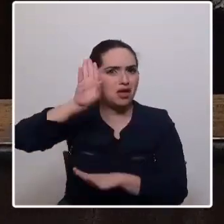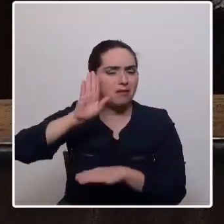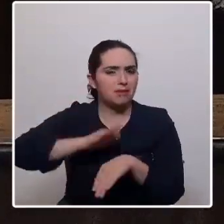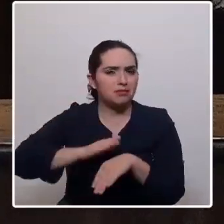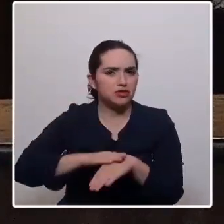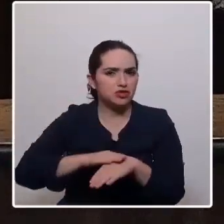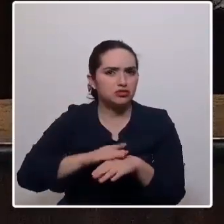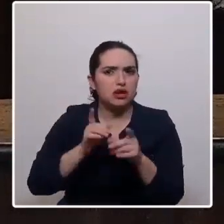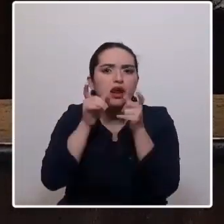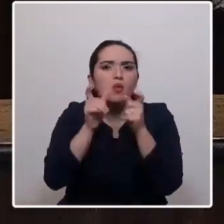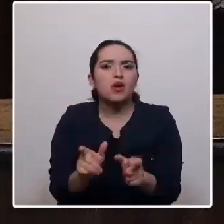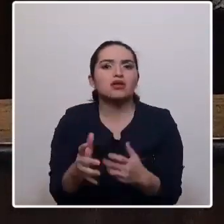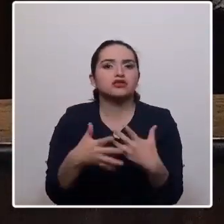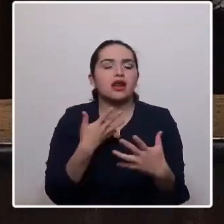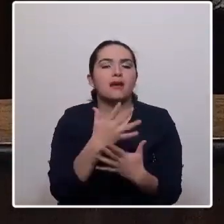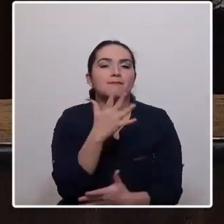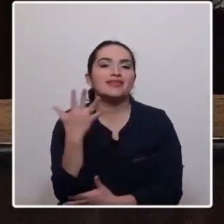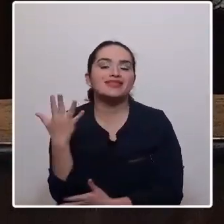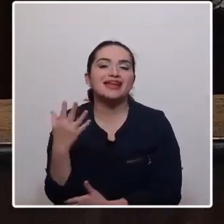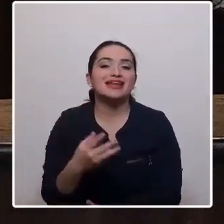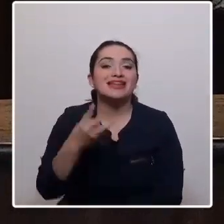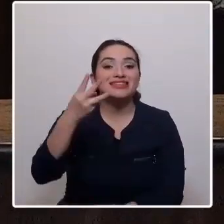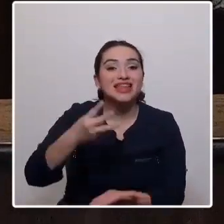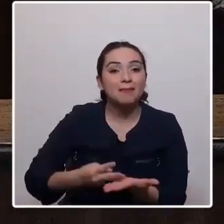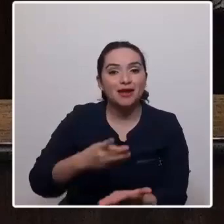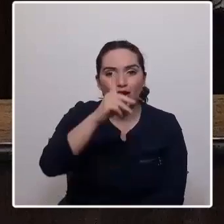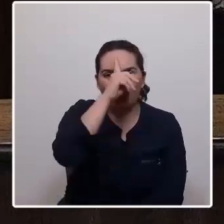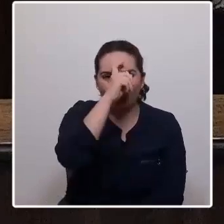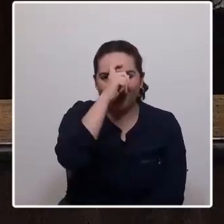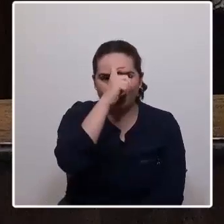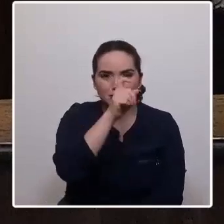ambiental, causando cerca de 3.000 hospitalizaciones y